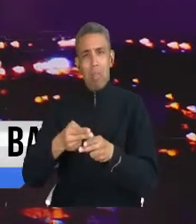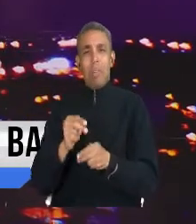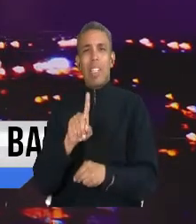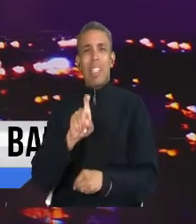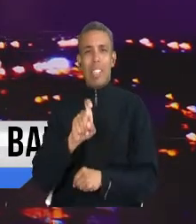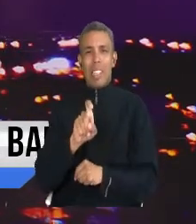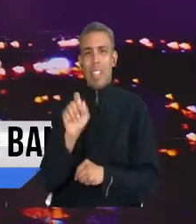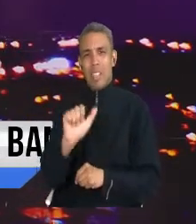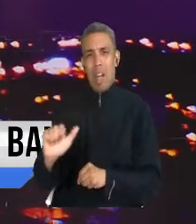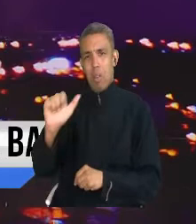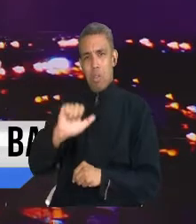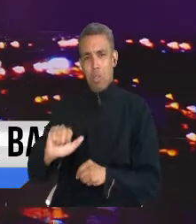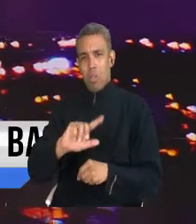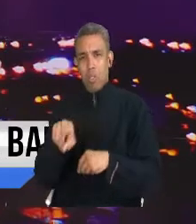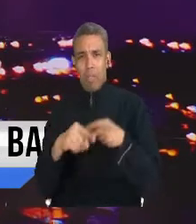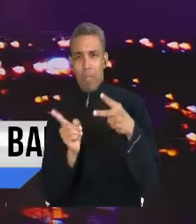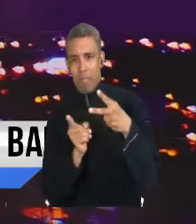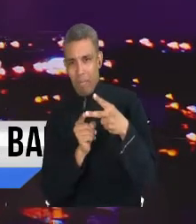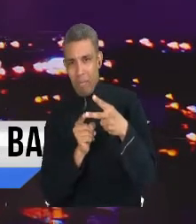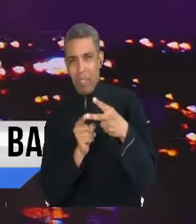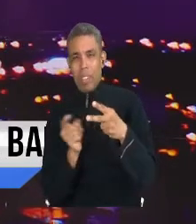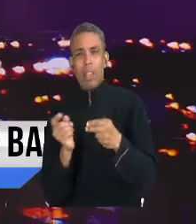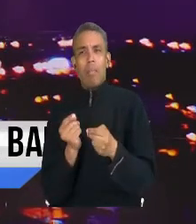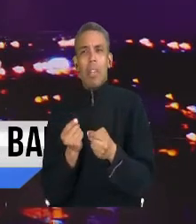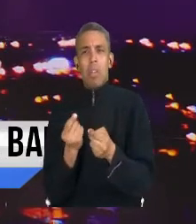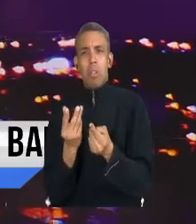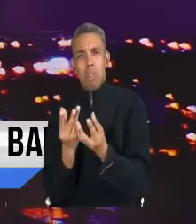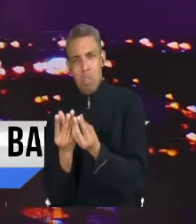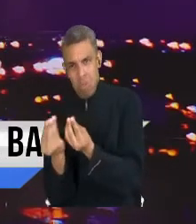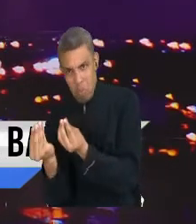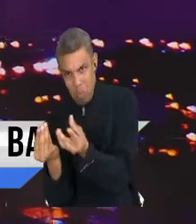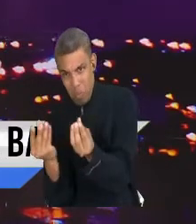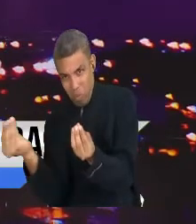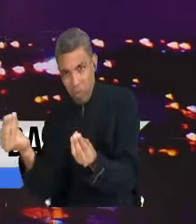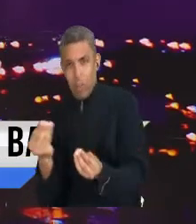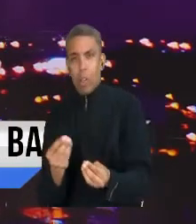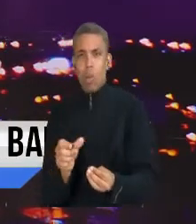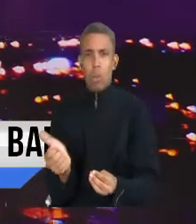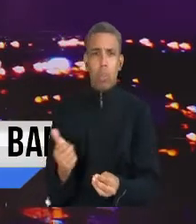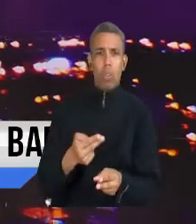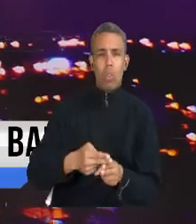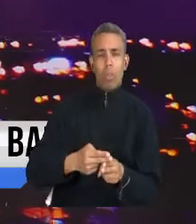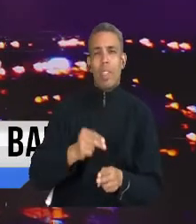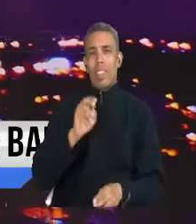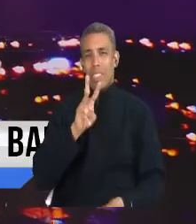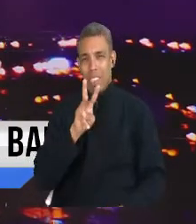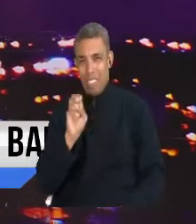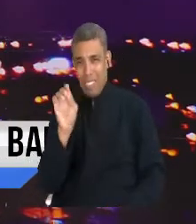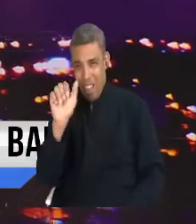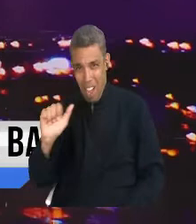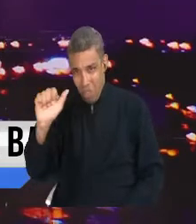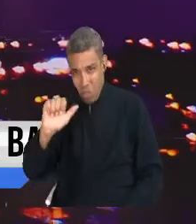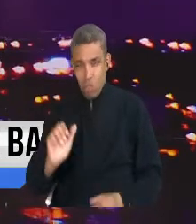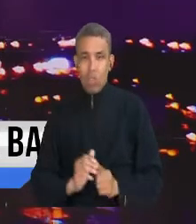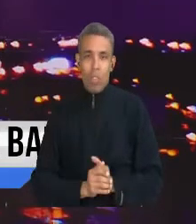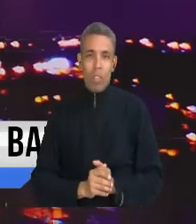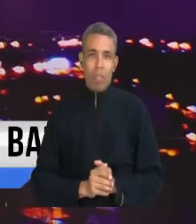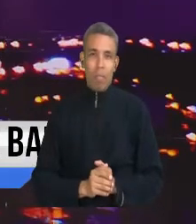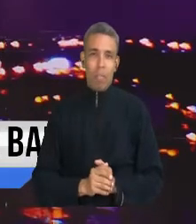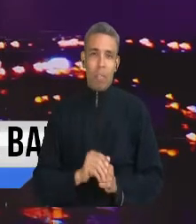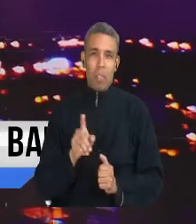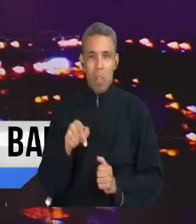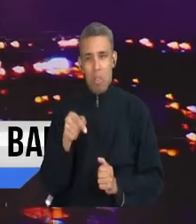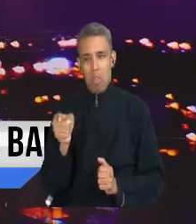Baranoa, la banda 30 de Agosto del municipio de Cantagaño Bolívar. Por